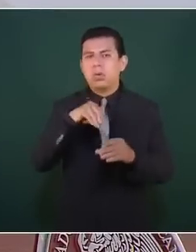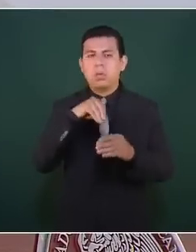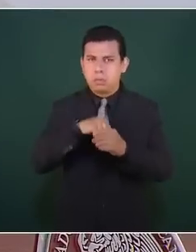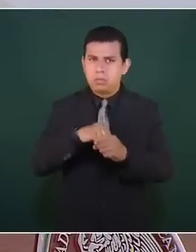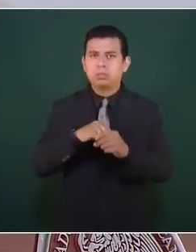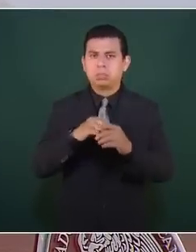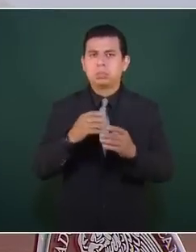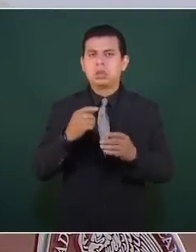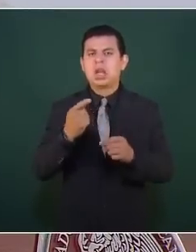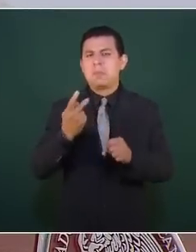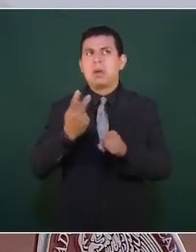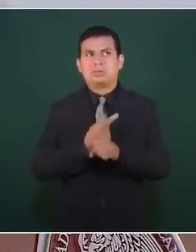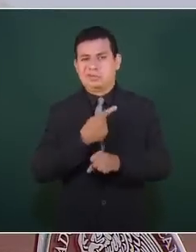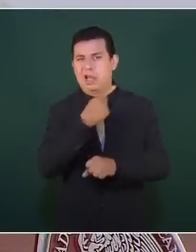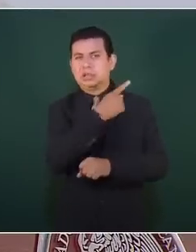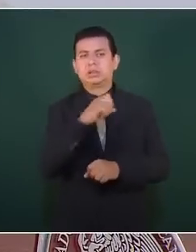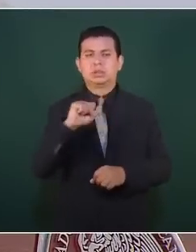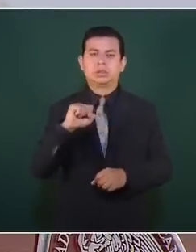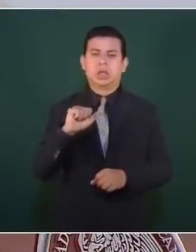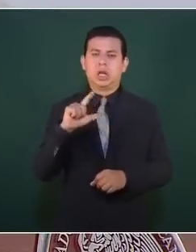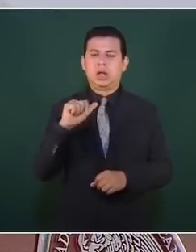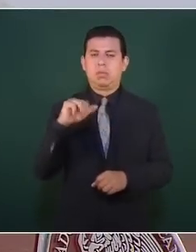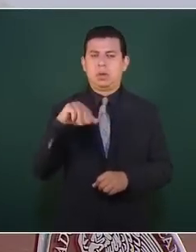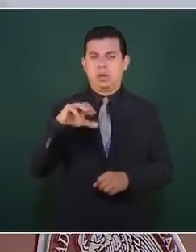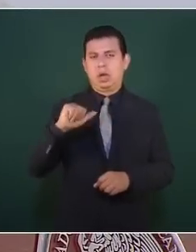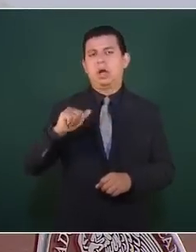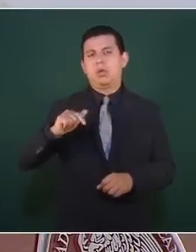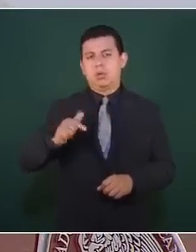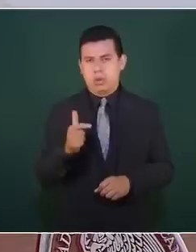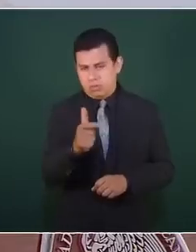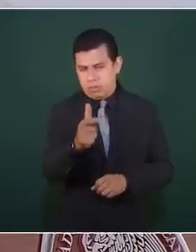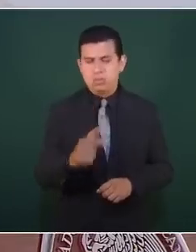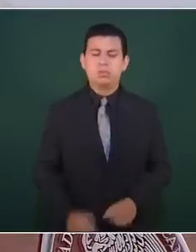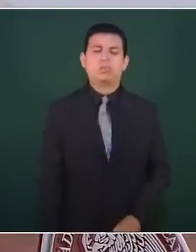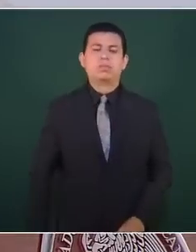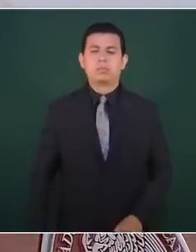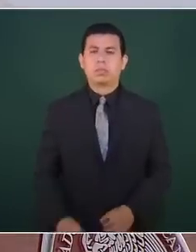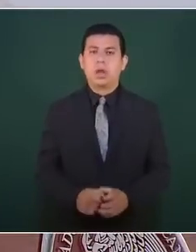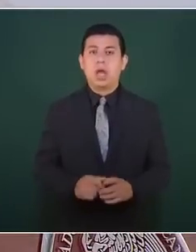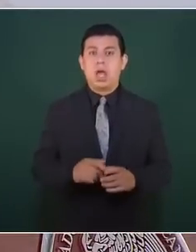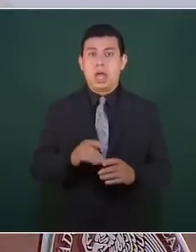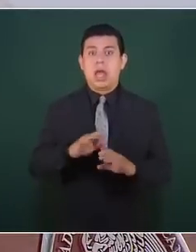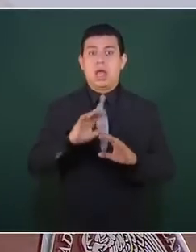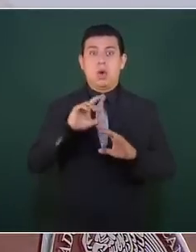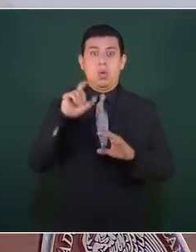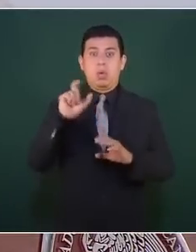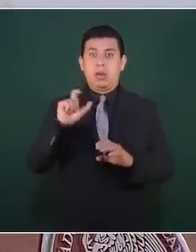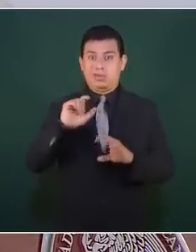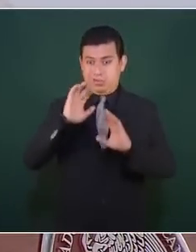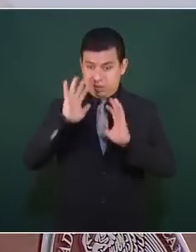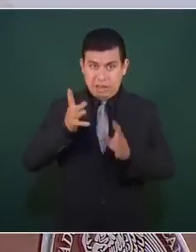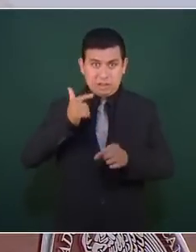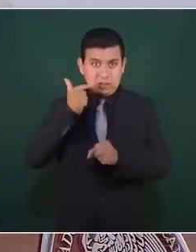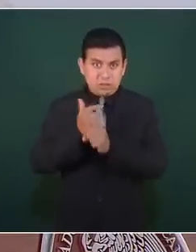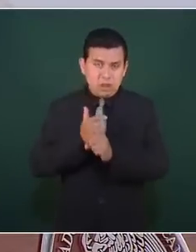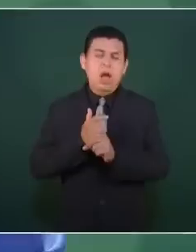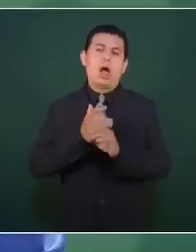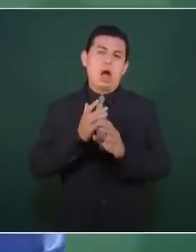de lo sucedido y vamos a saber si la fiscalía